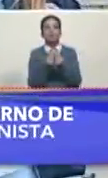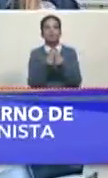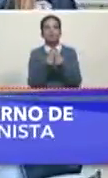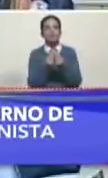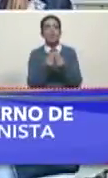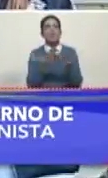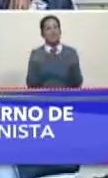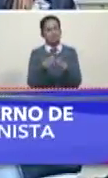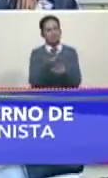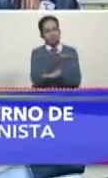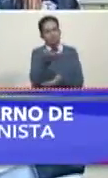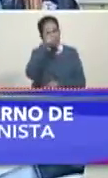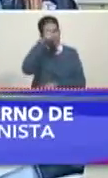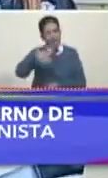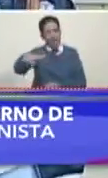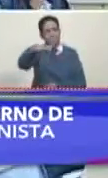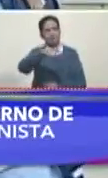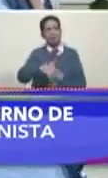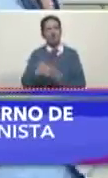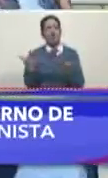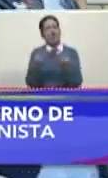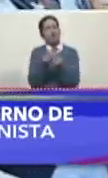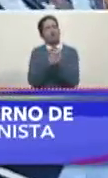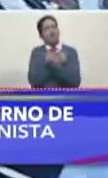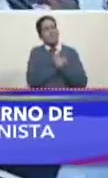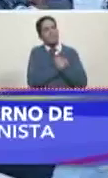junto al pueblo, junto al amor.